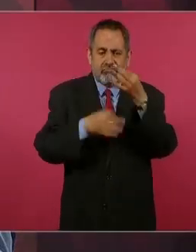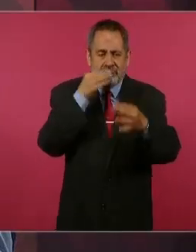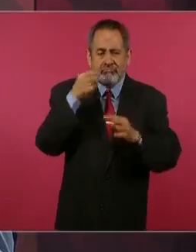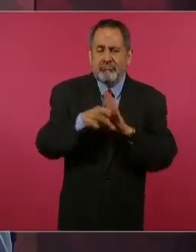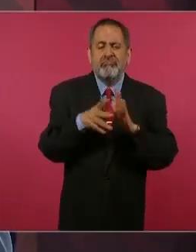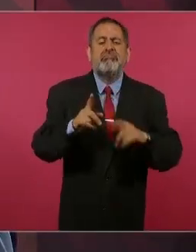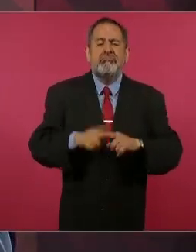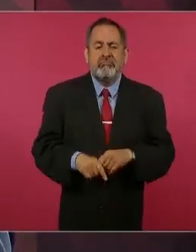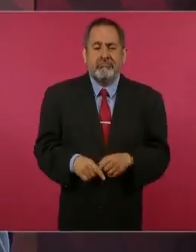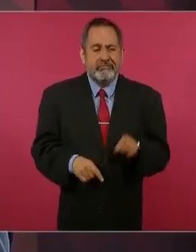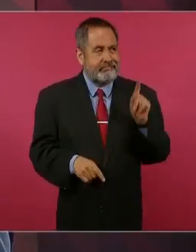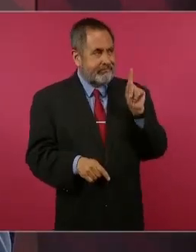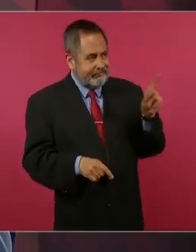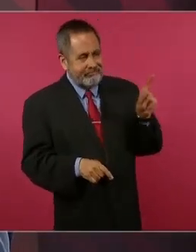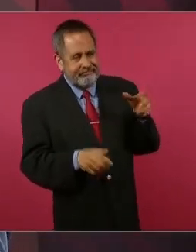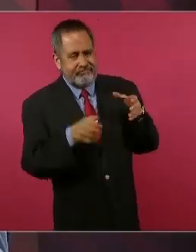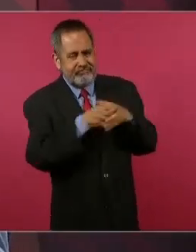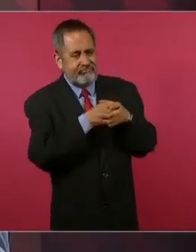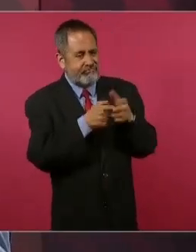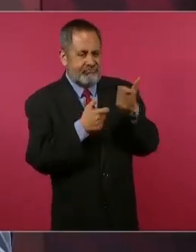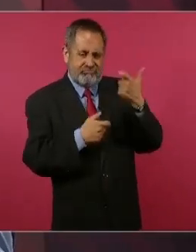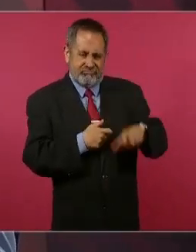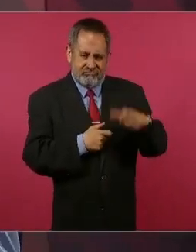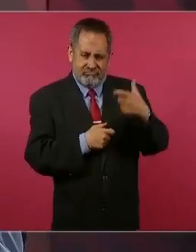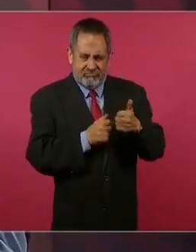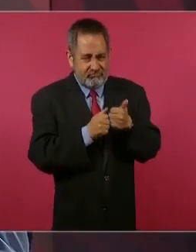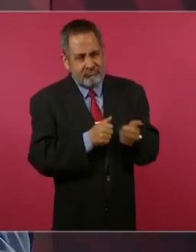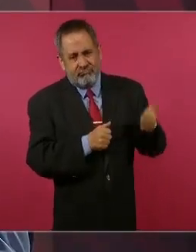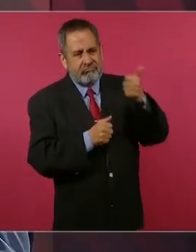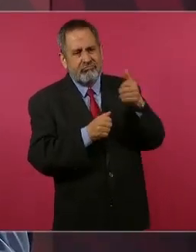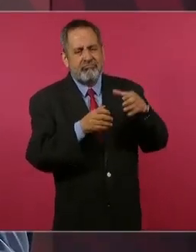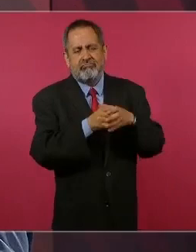los potentados? A ver, ¿quiénes?